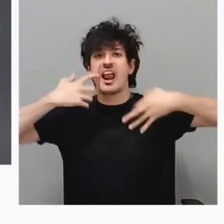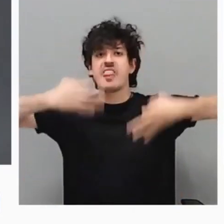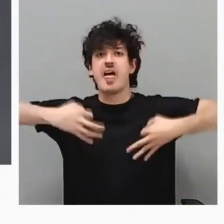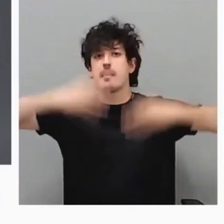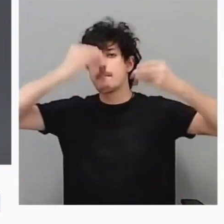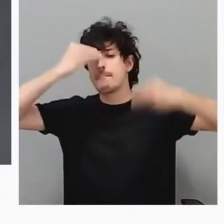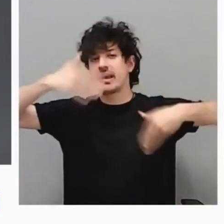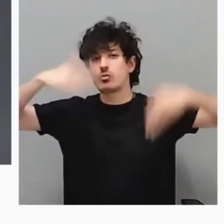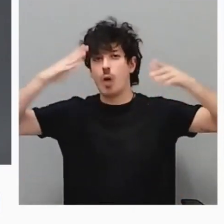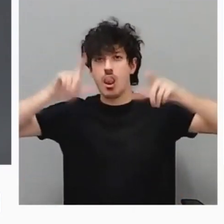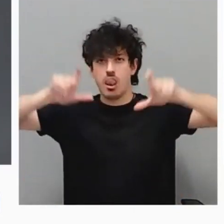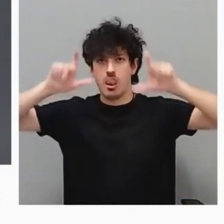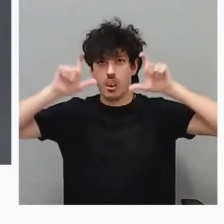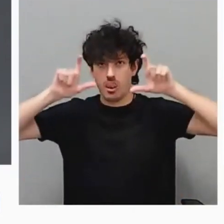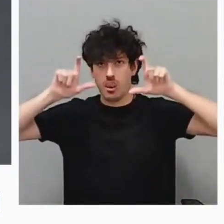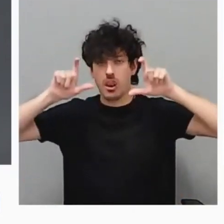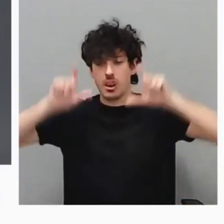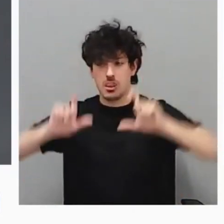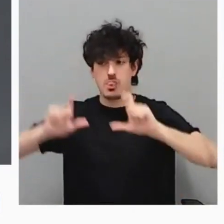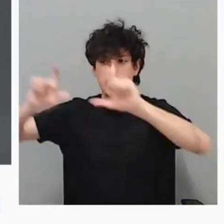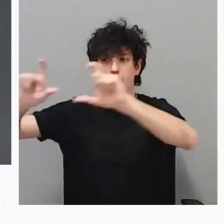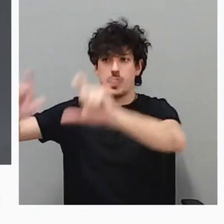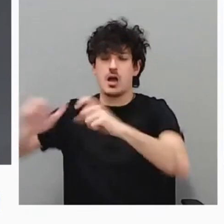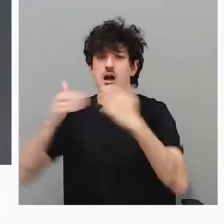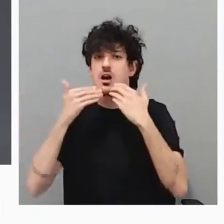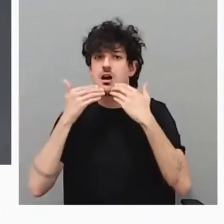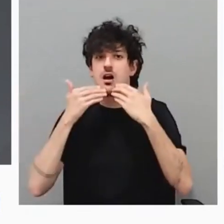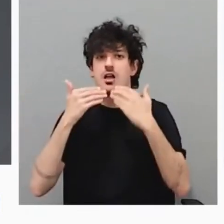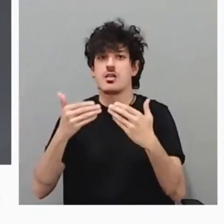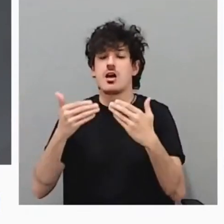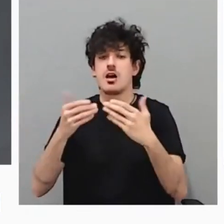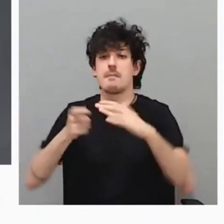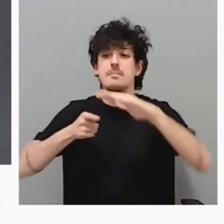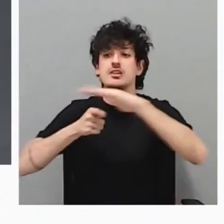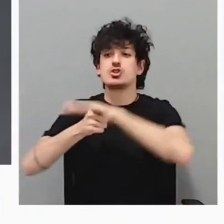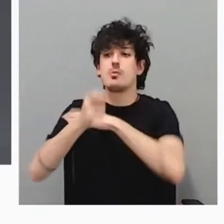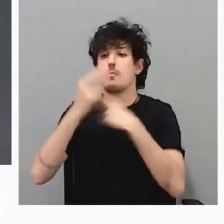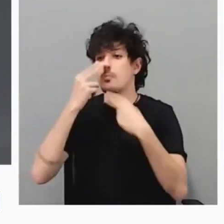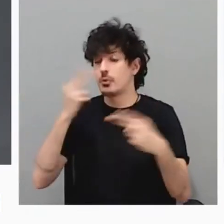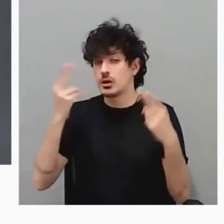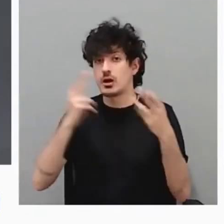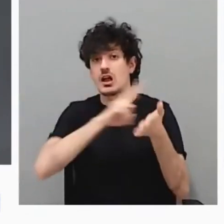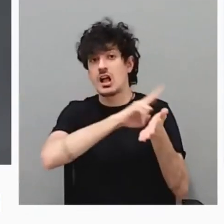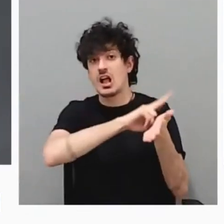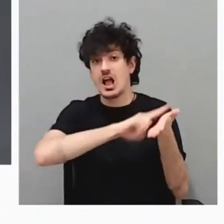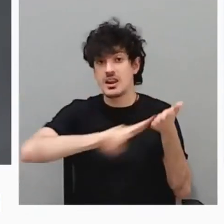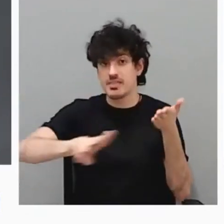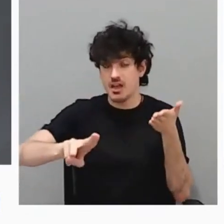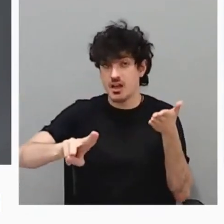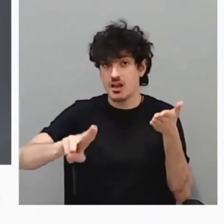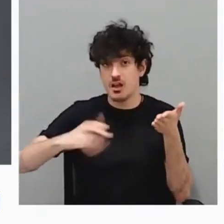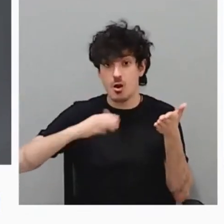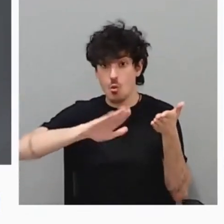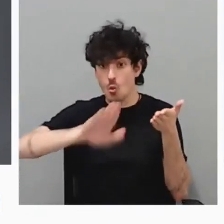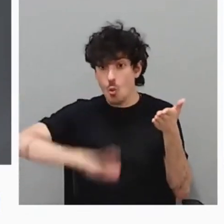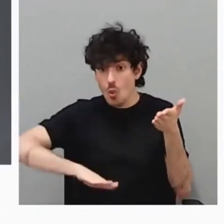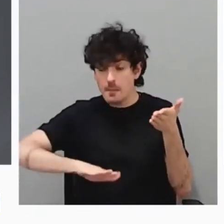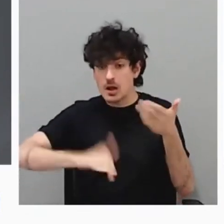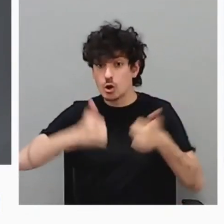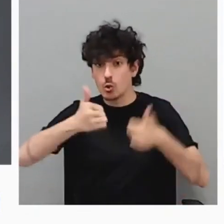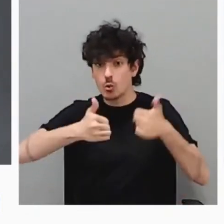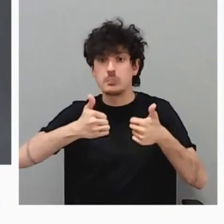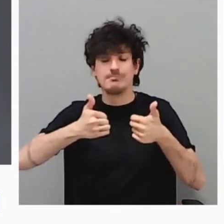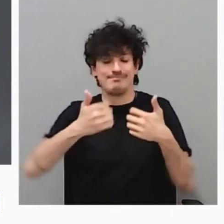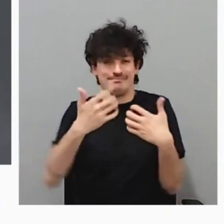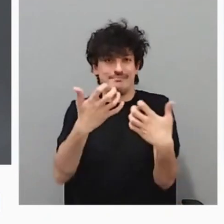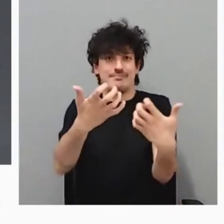a inversión pública, ¿no? Que, de hecho, en Galicia hemos ganado la última y se van a entregar